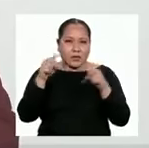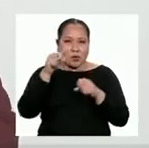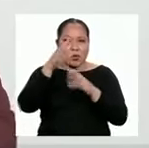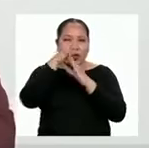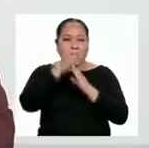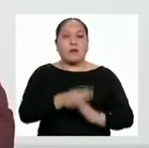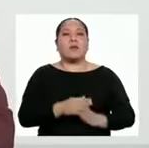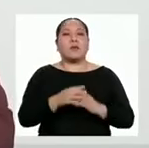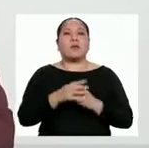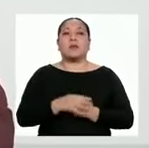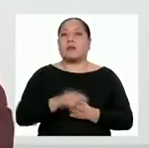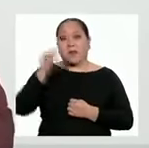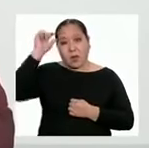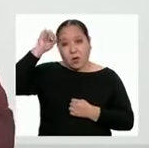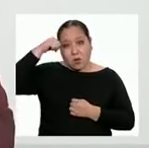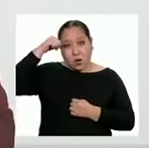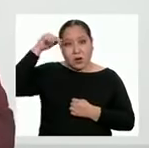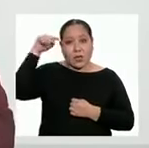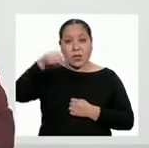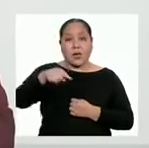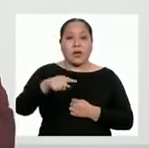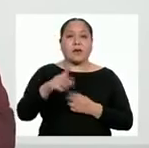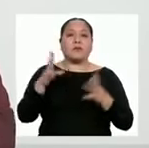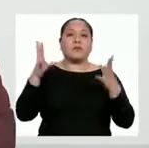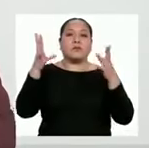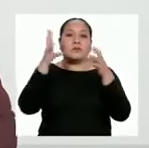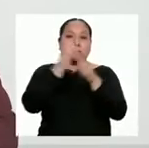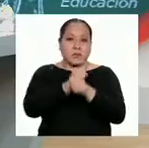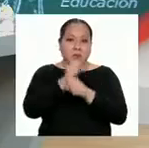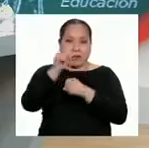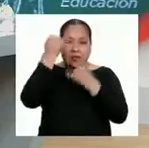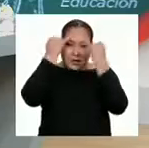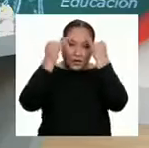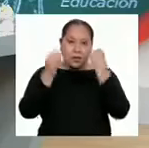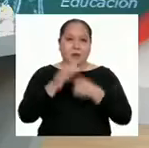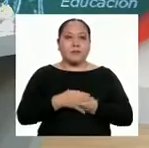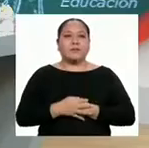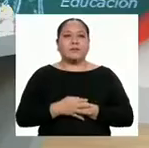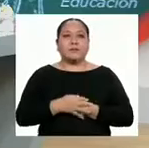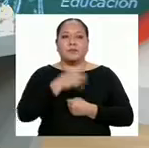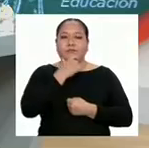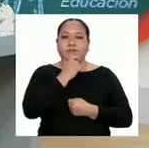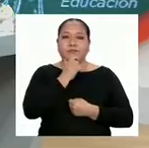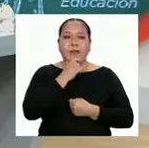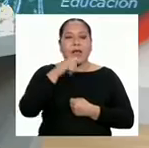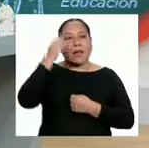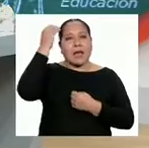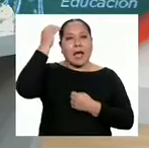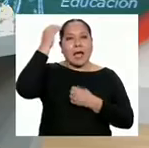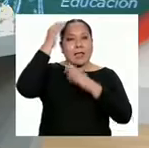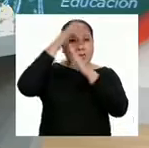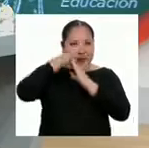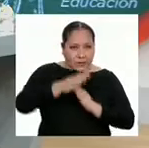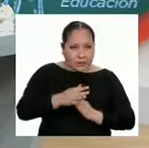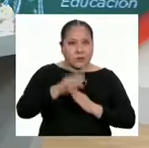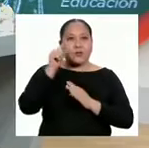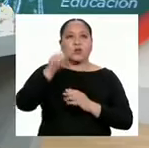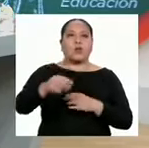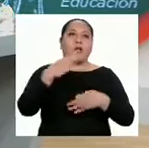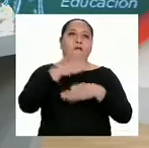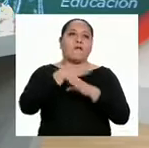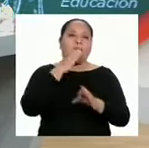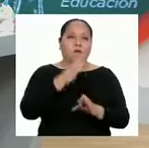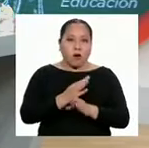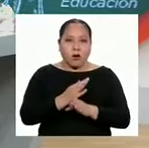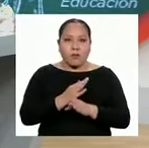discriminación? Acuérdate de sintetizar la idea. A ver, la discriminación es una forma